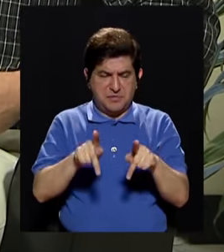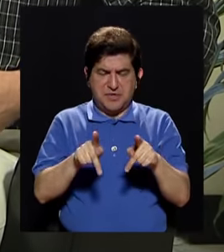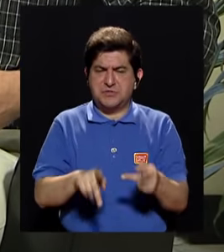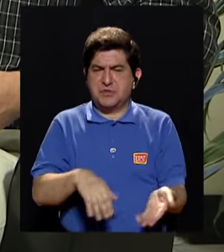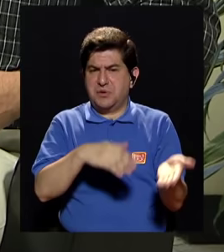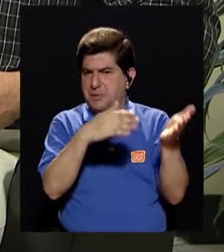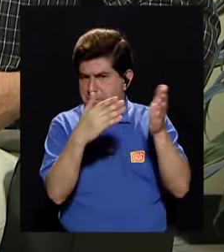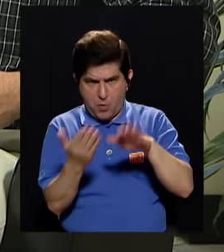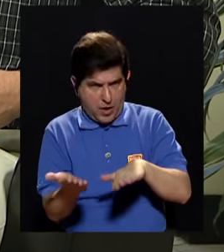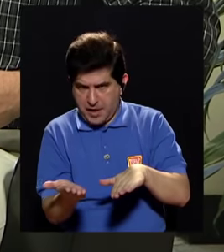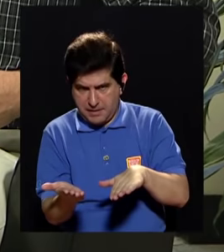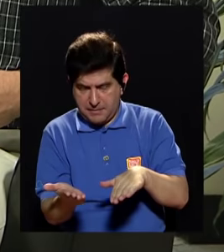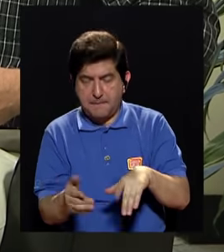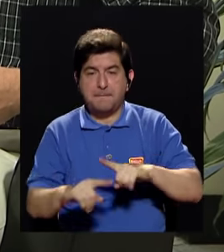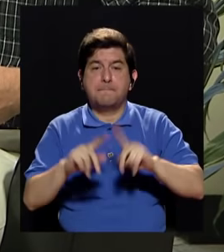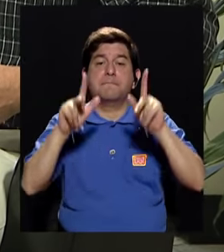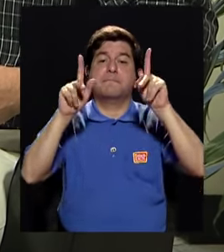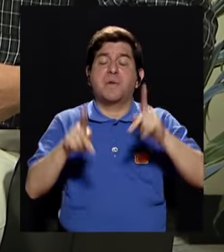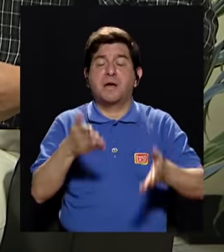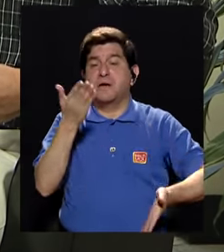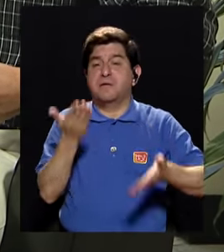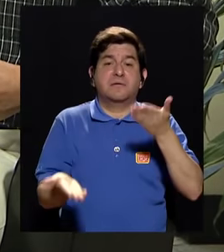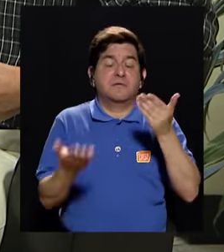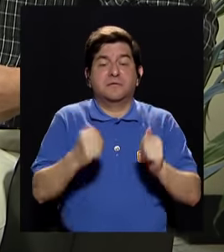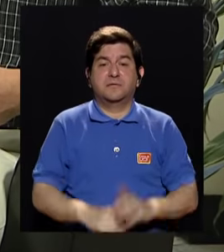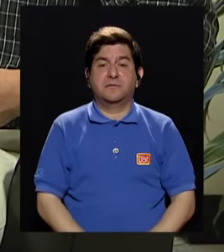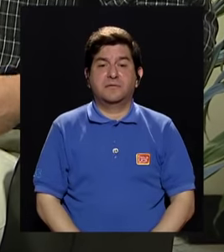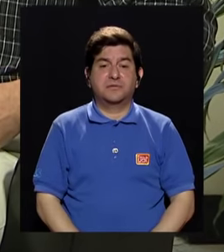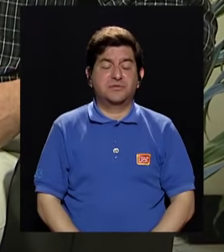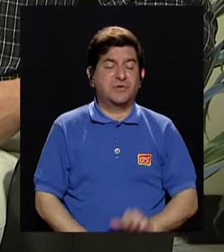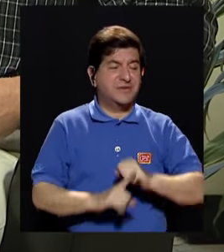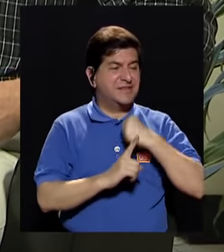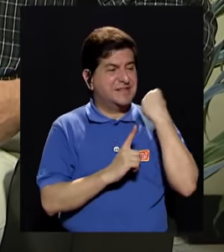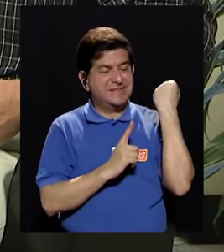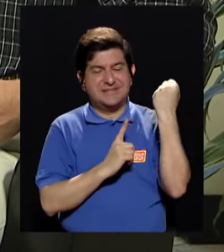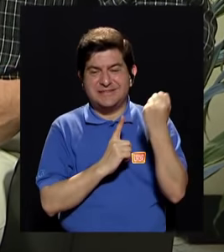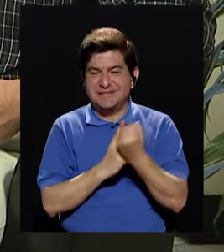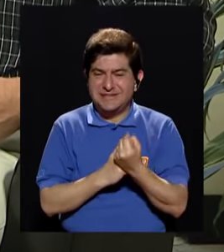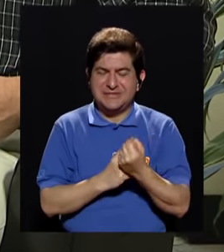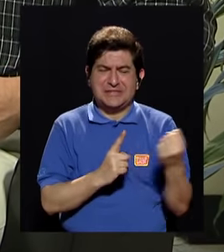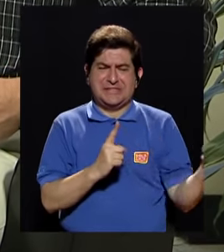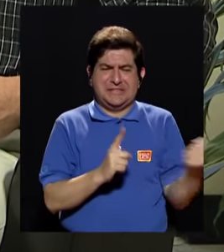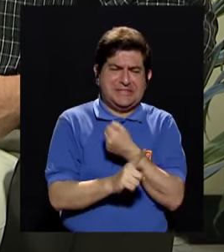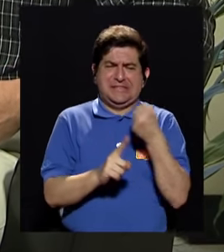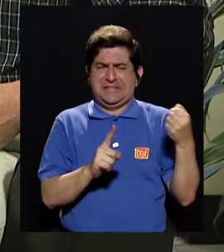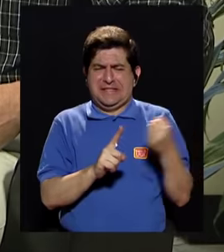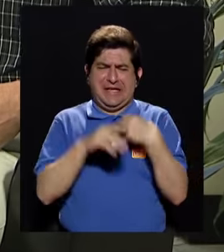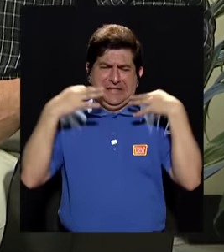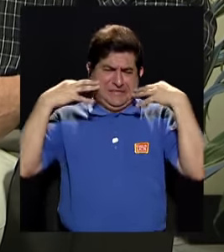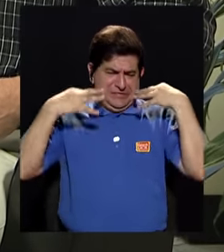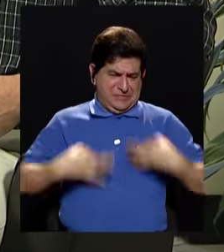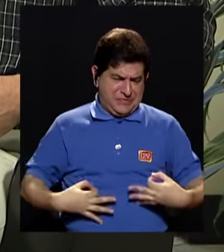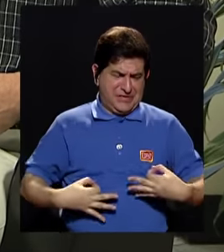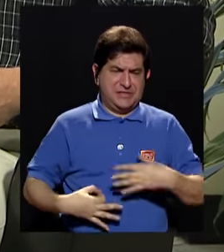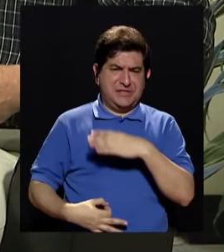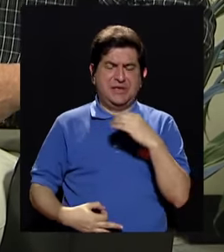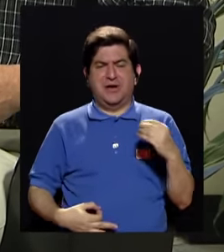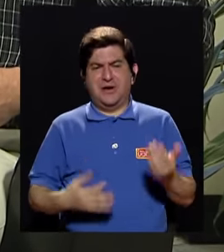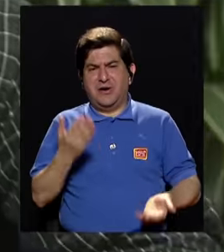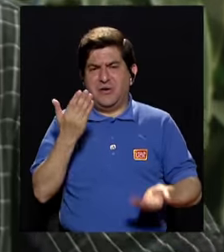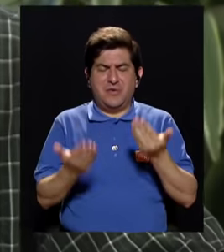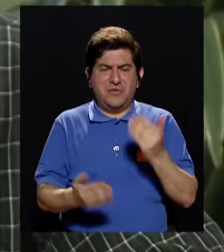muere sino que una persona pues se ve por una situación de agresión física o agresión